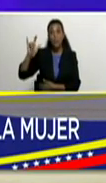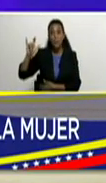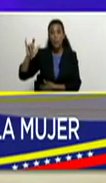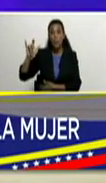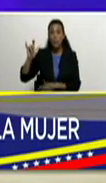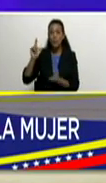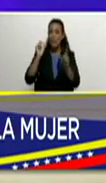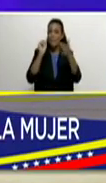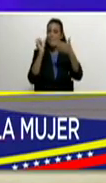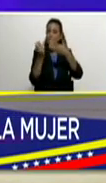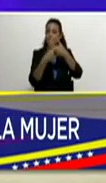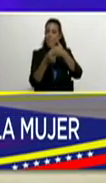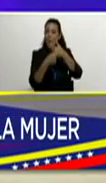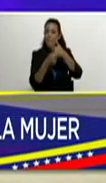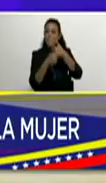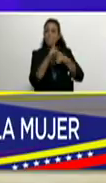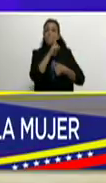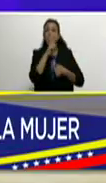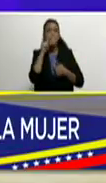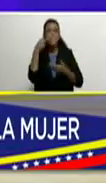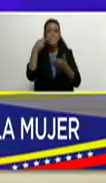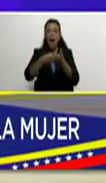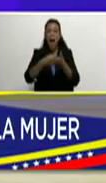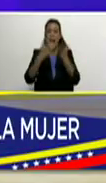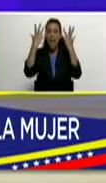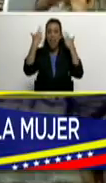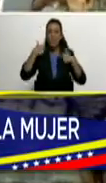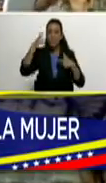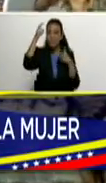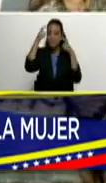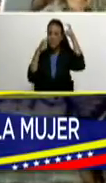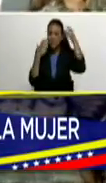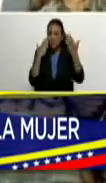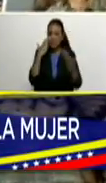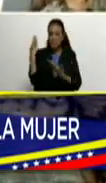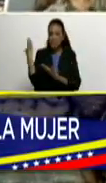tarde. María León, la Leona de Chávez.